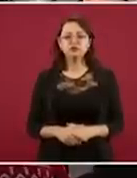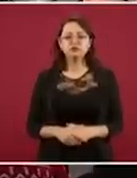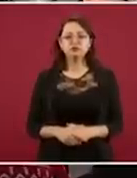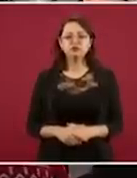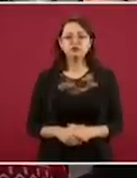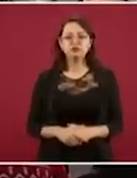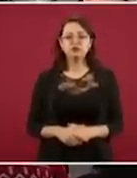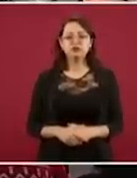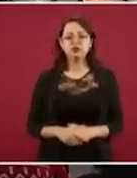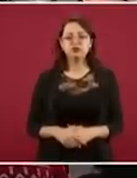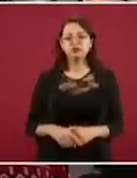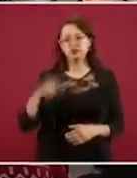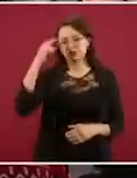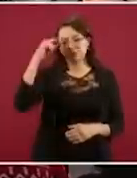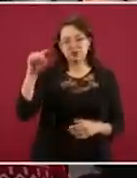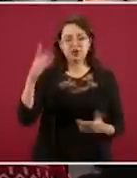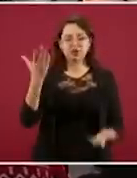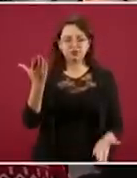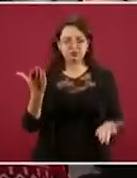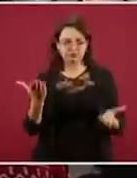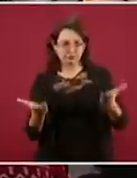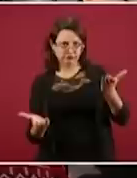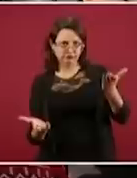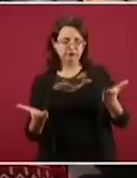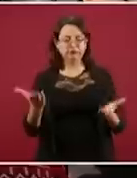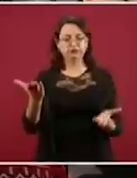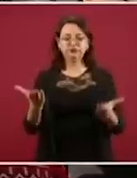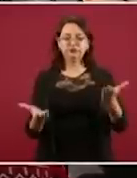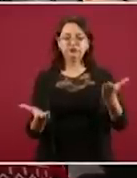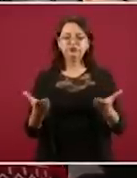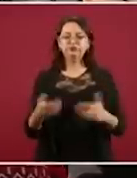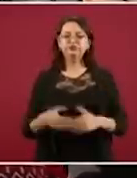Es para equilibrar un poco, ¿no?